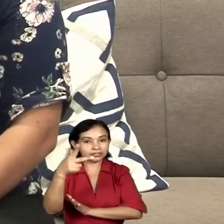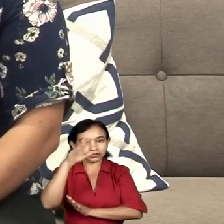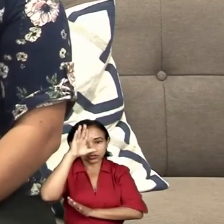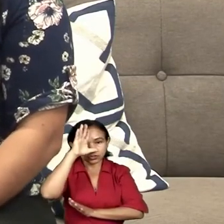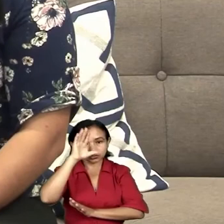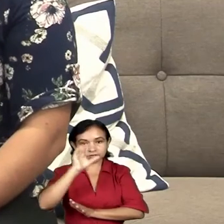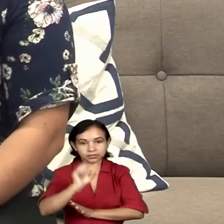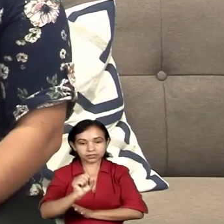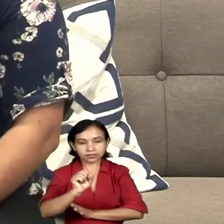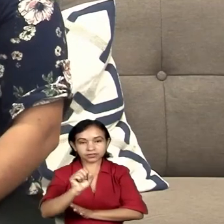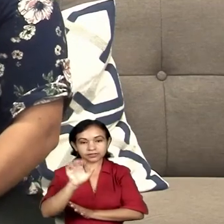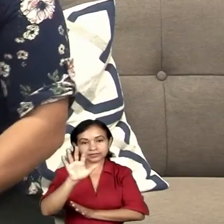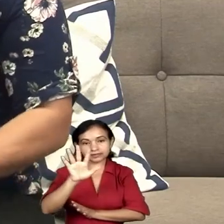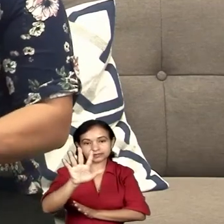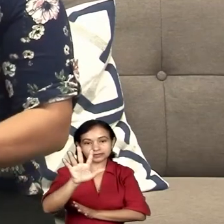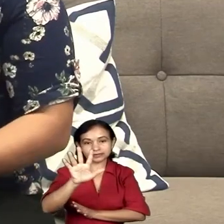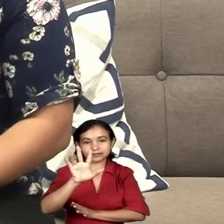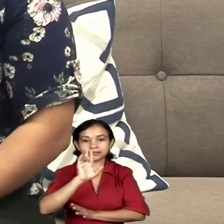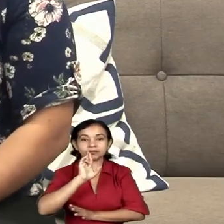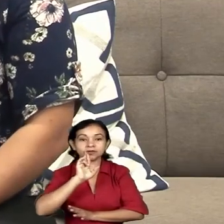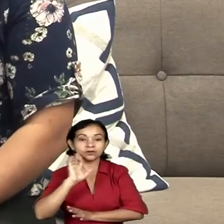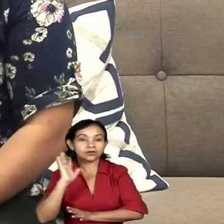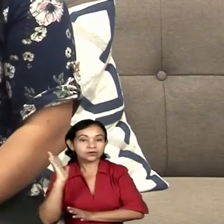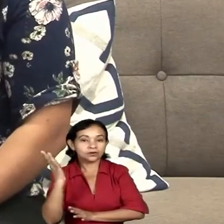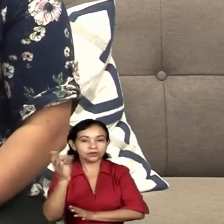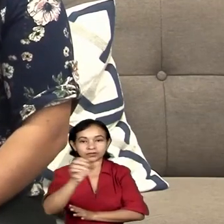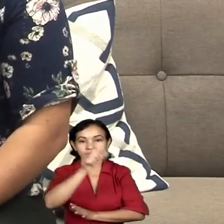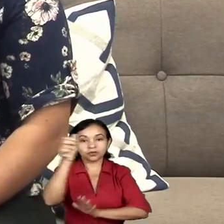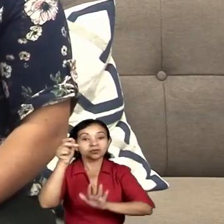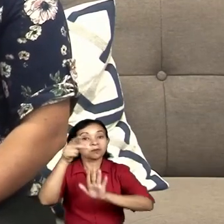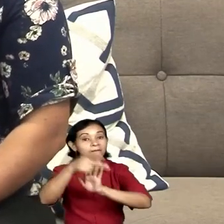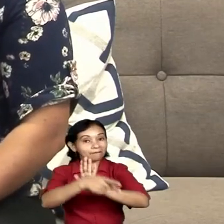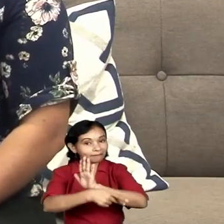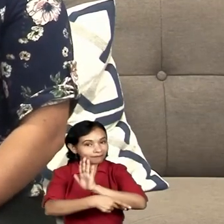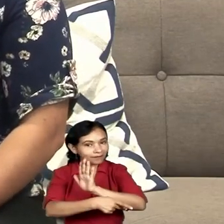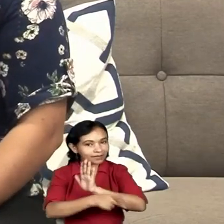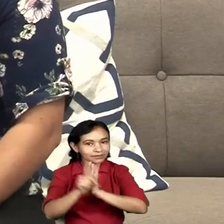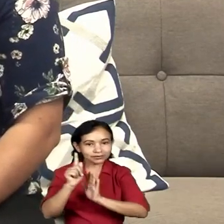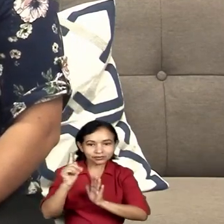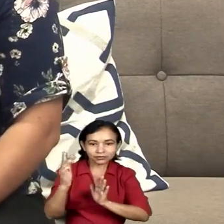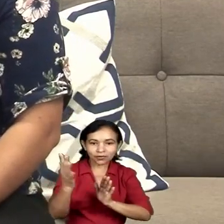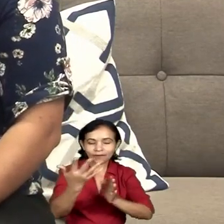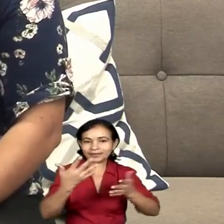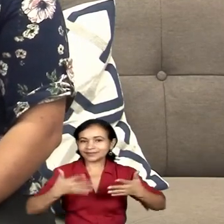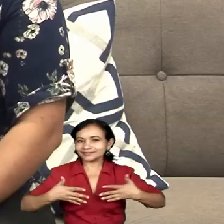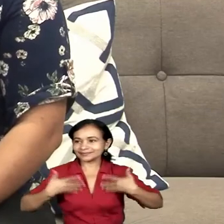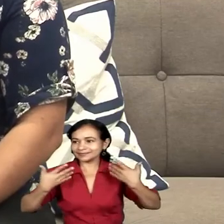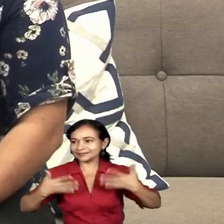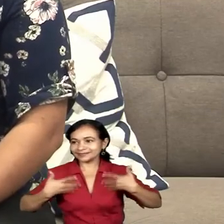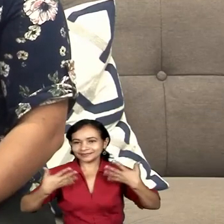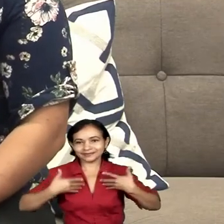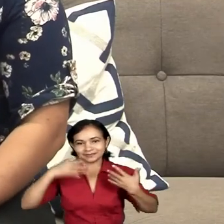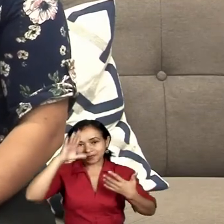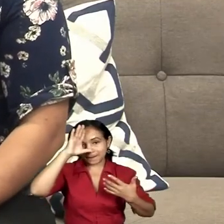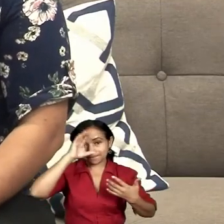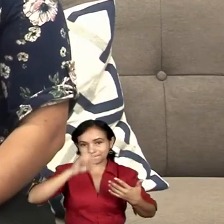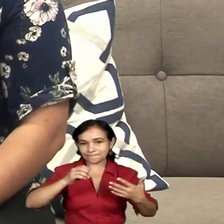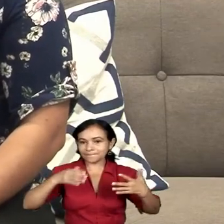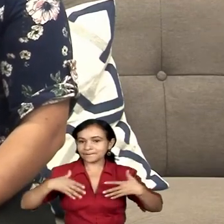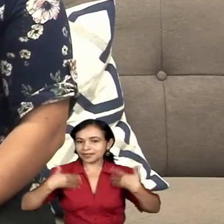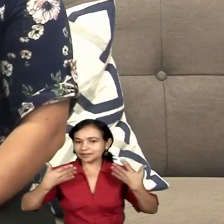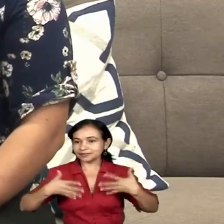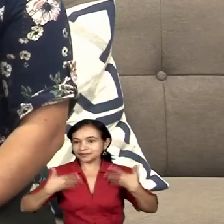5 restaurantes de otros países, ¿verdad? Todos están entusiasmados, las embajadas están súper entusiasmadas por